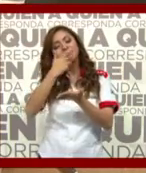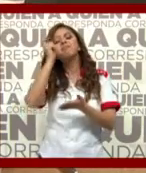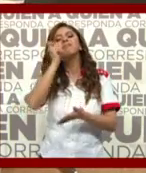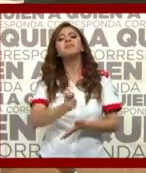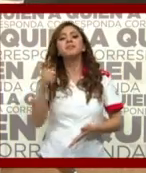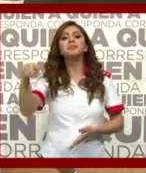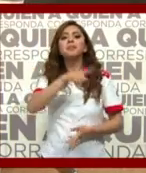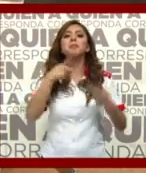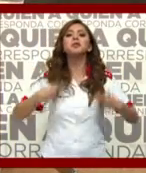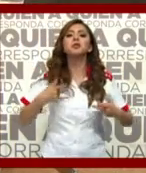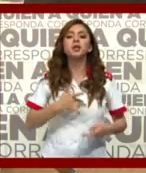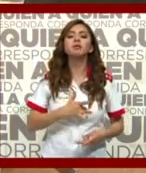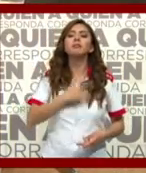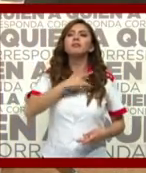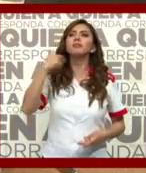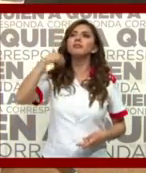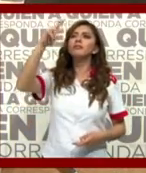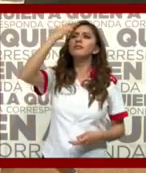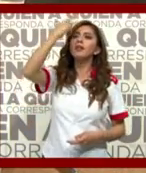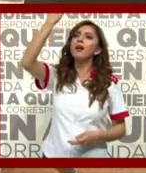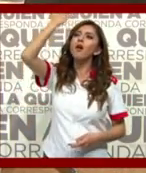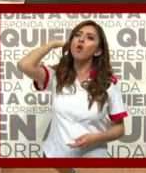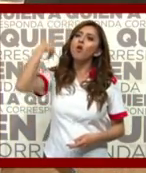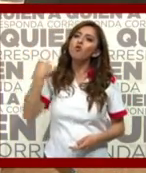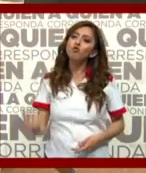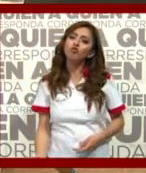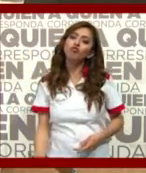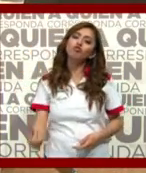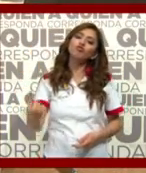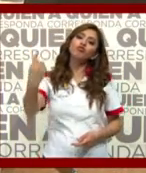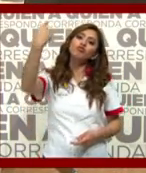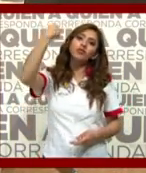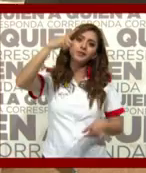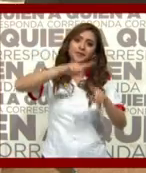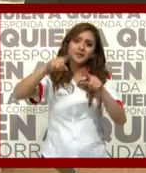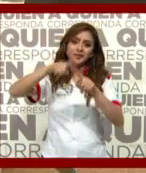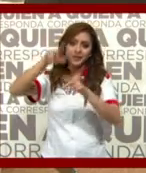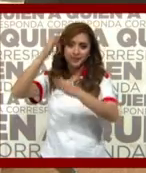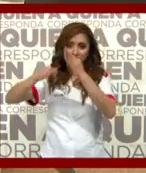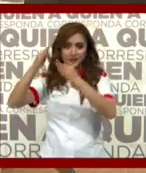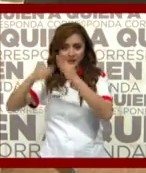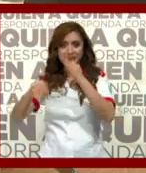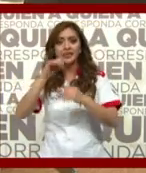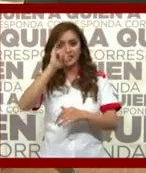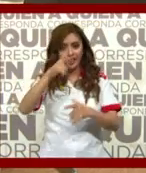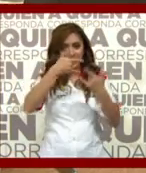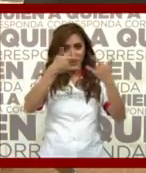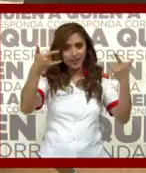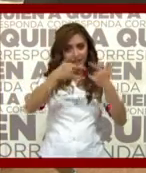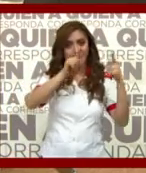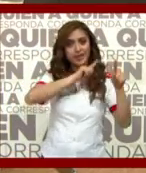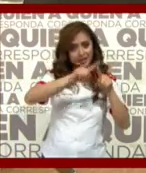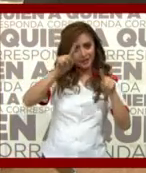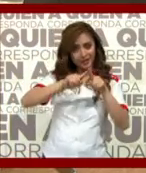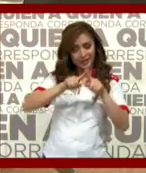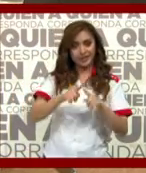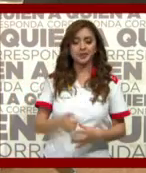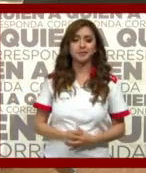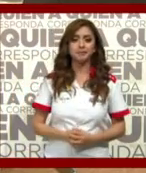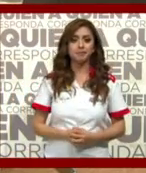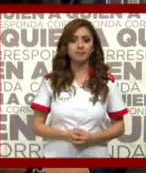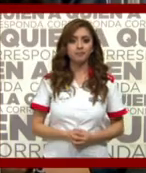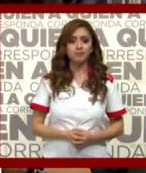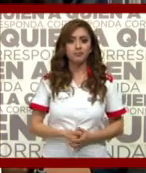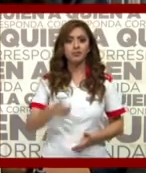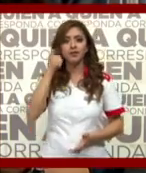nos va a remover todas estas historias que leímos de chicos son varios con diferentes finales porque hasta aquí